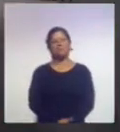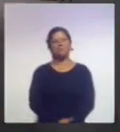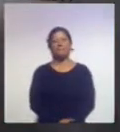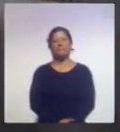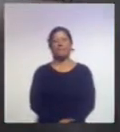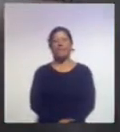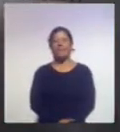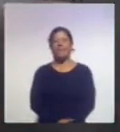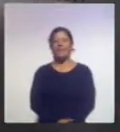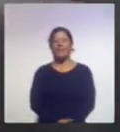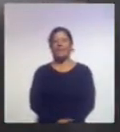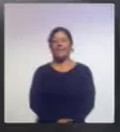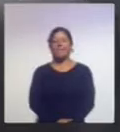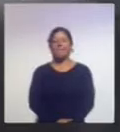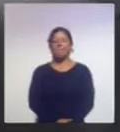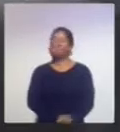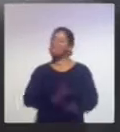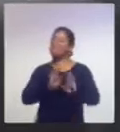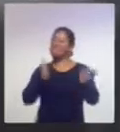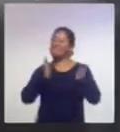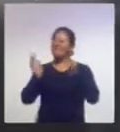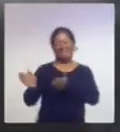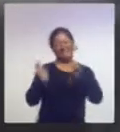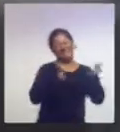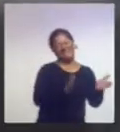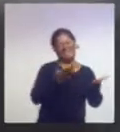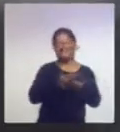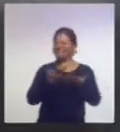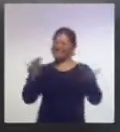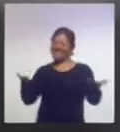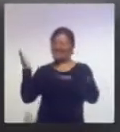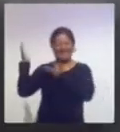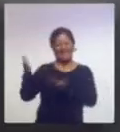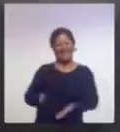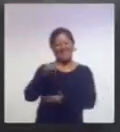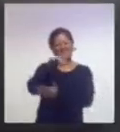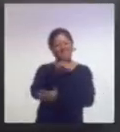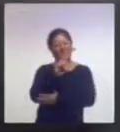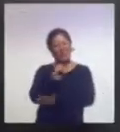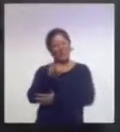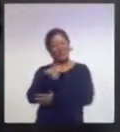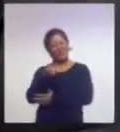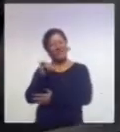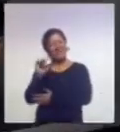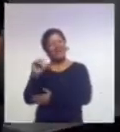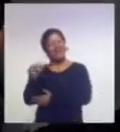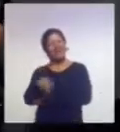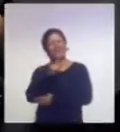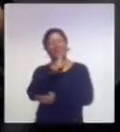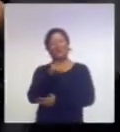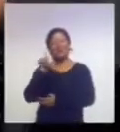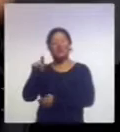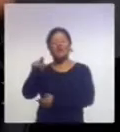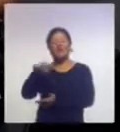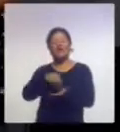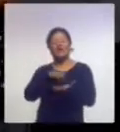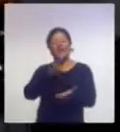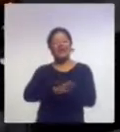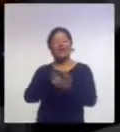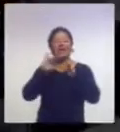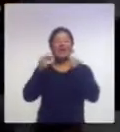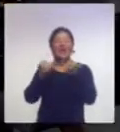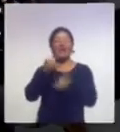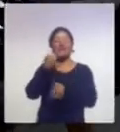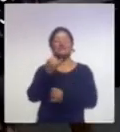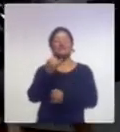Bueno, pues estamos de este lado del estudio ahora, esta tarde, recibiendo a Mónica Pacheco Luna. Ella es vocal del Registro Federal de Electores de la Junta